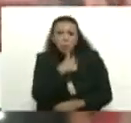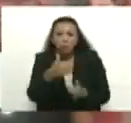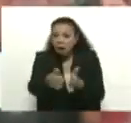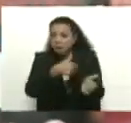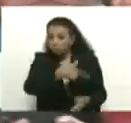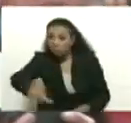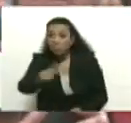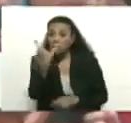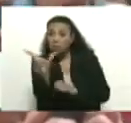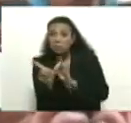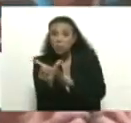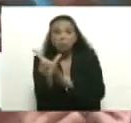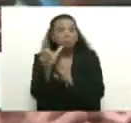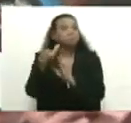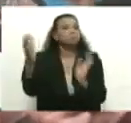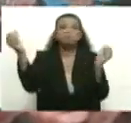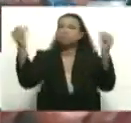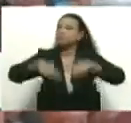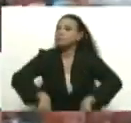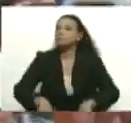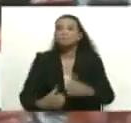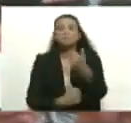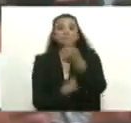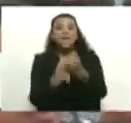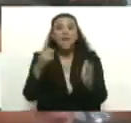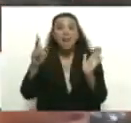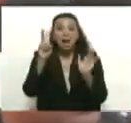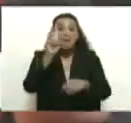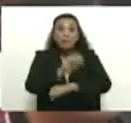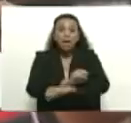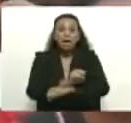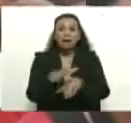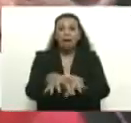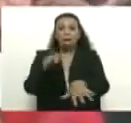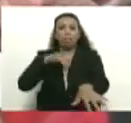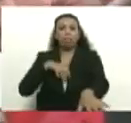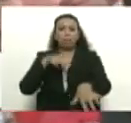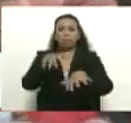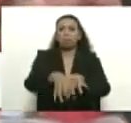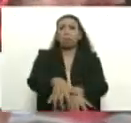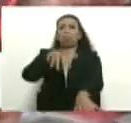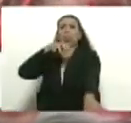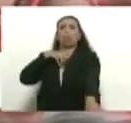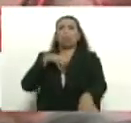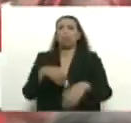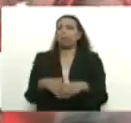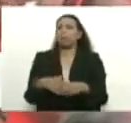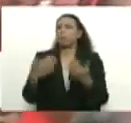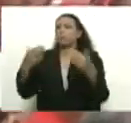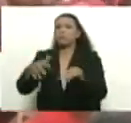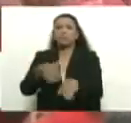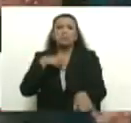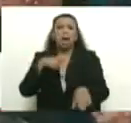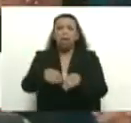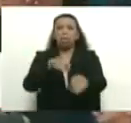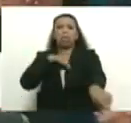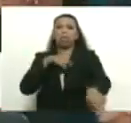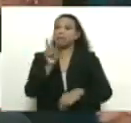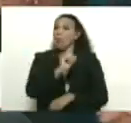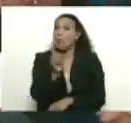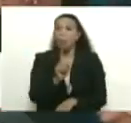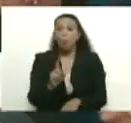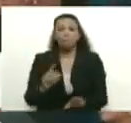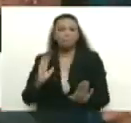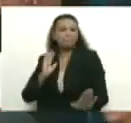sería imposible. Y La Vega nunca se ha quedado atrás. Cuando hay que salir a defender